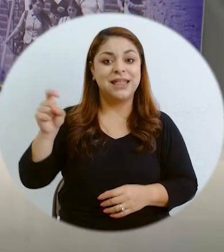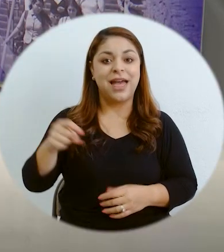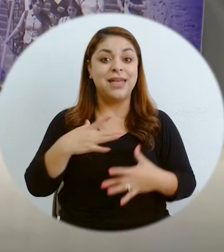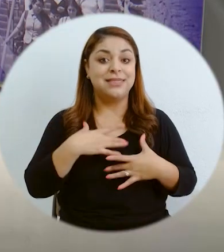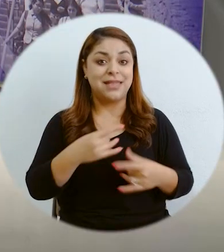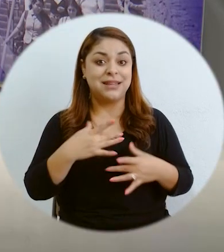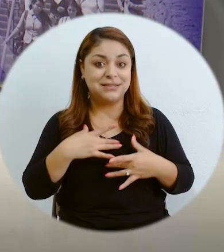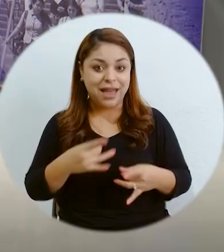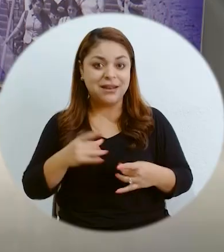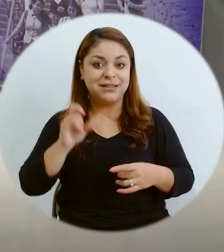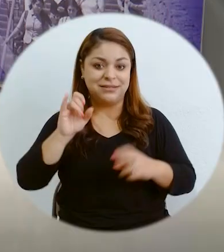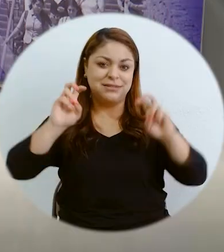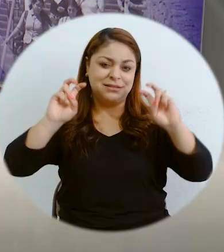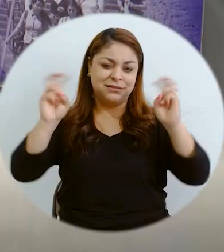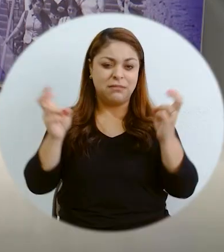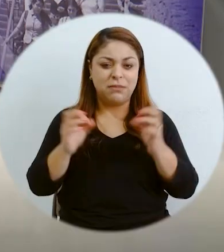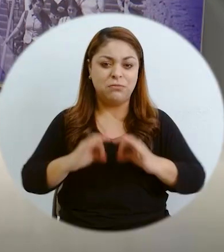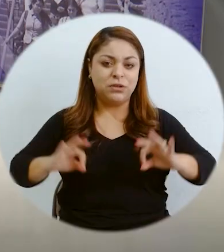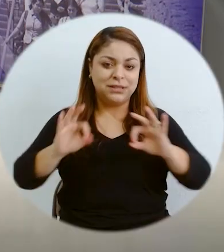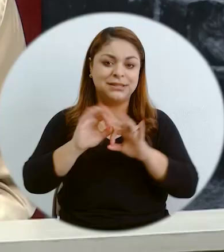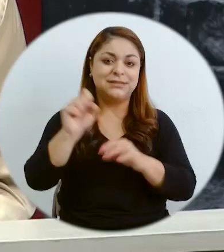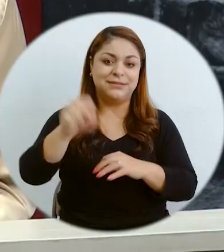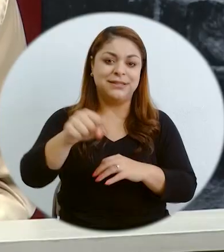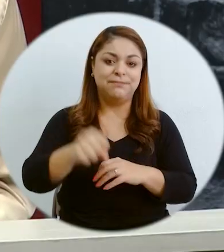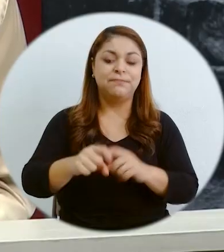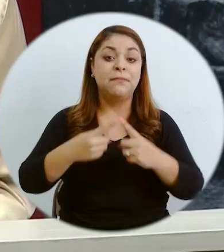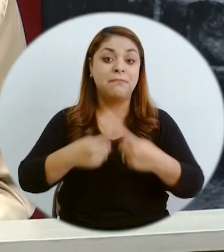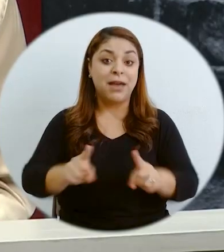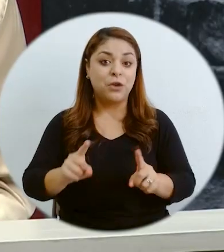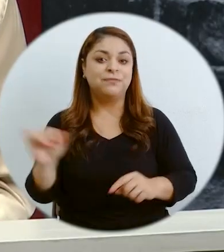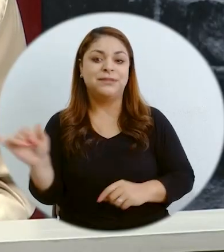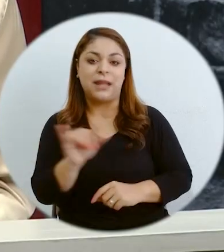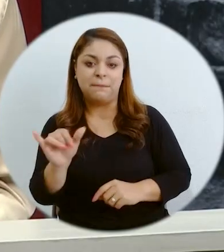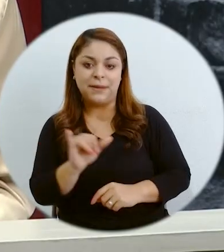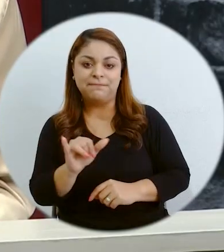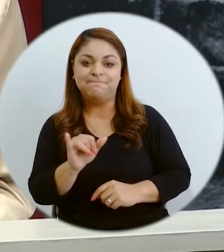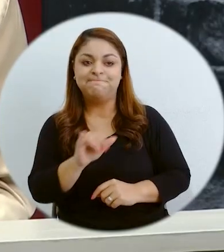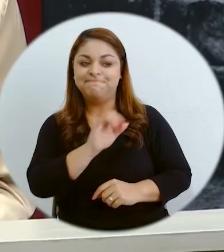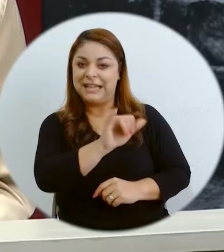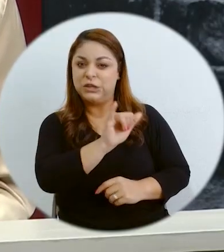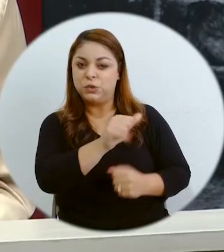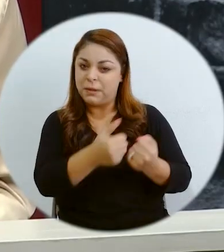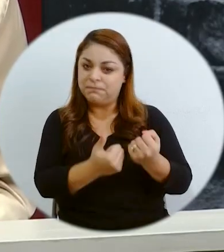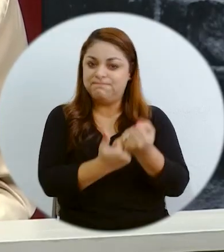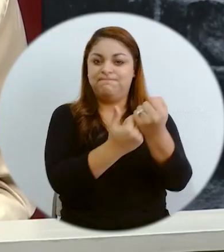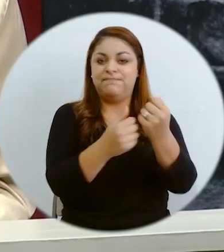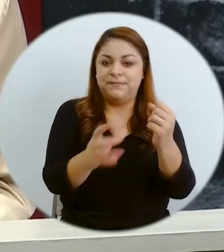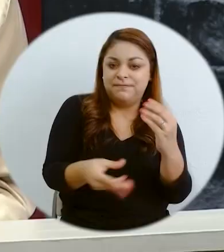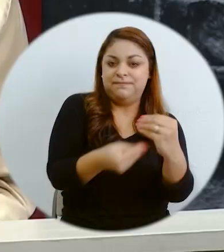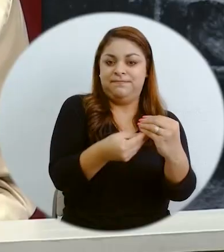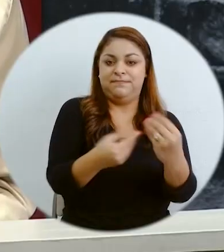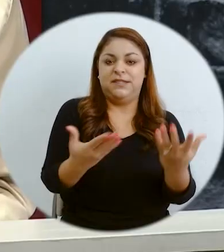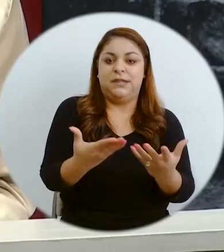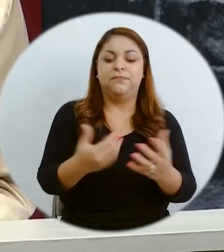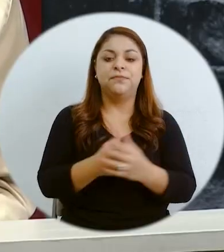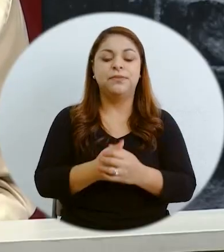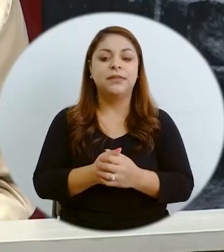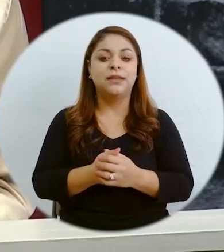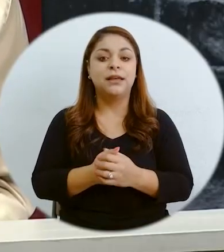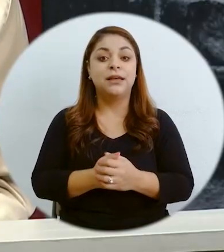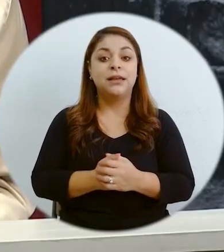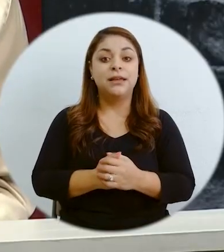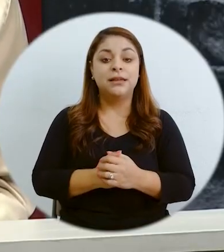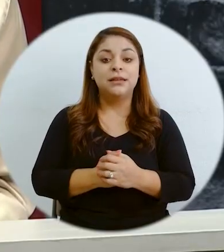de interesarnos en este tema, ¿verdad?, tan importante. Sin embargo, yo creo que también, apelando a esa misma idea, creo que el